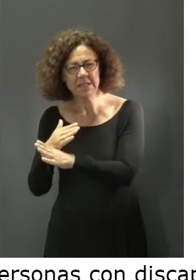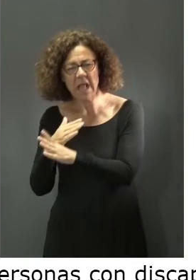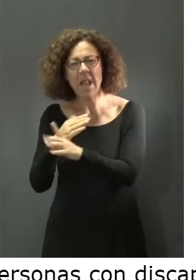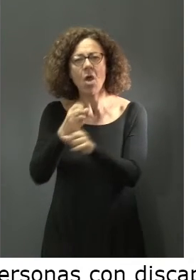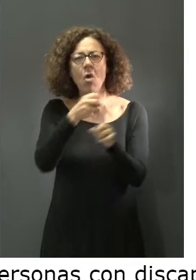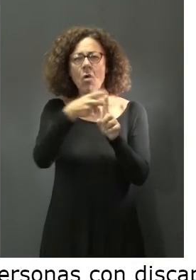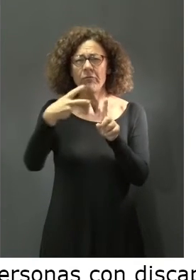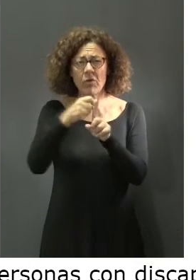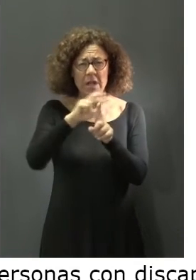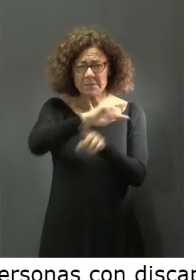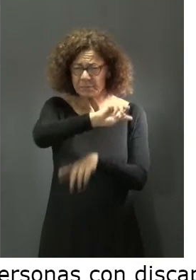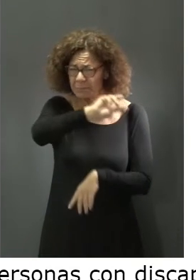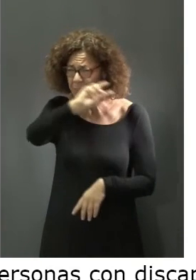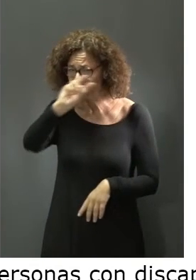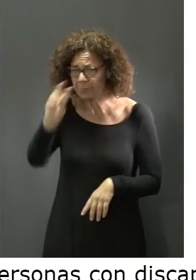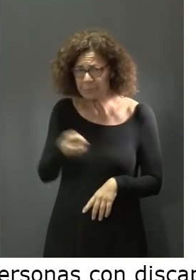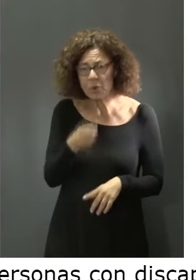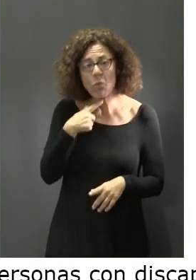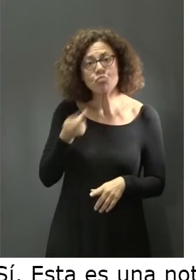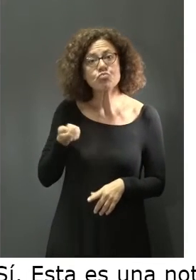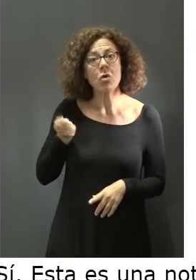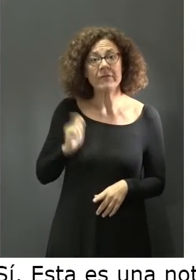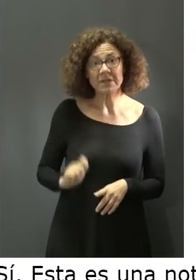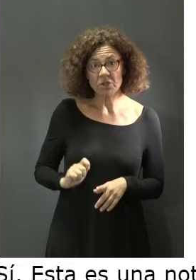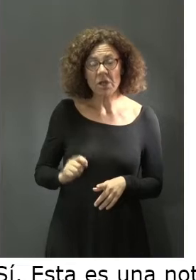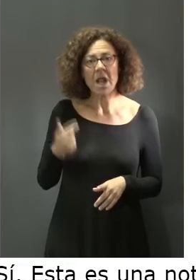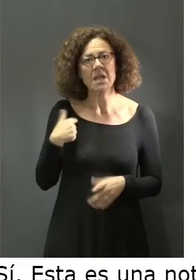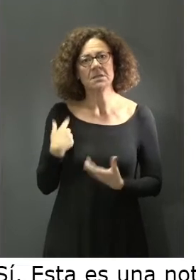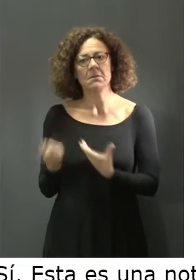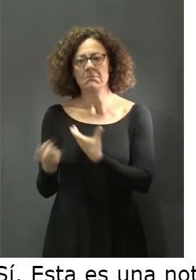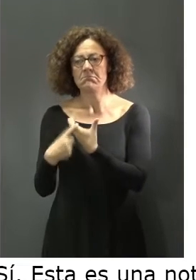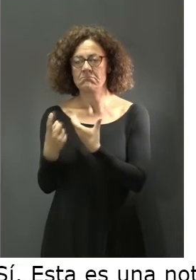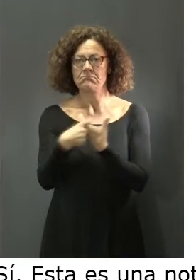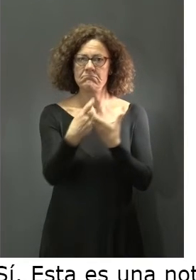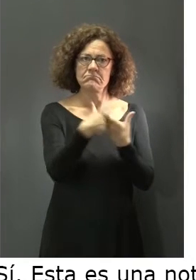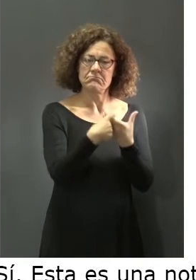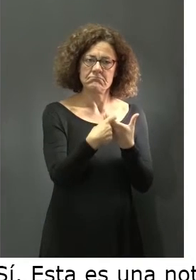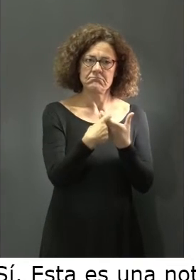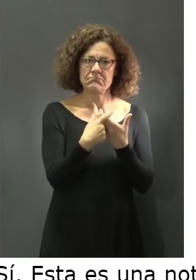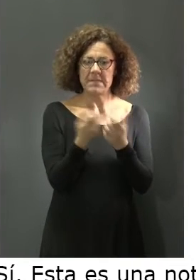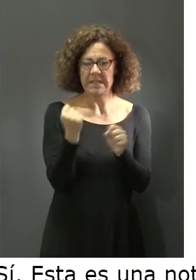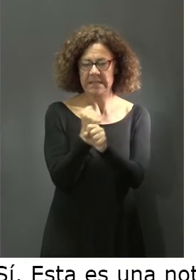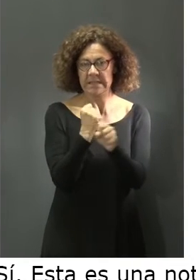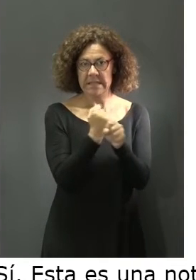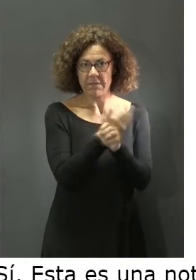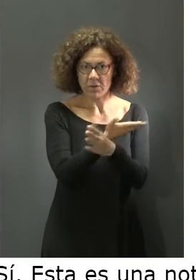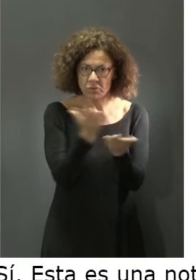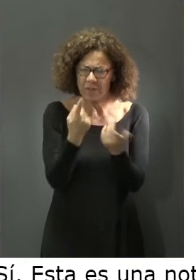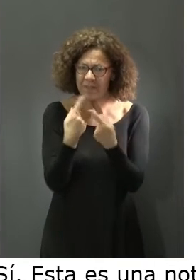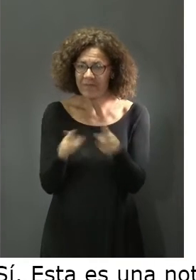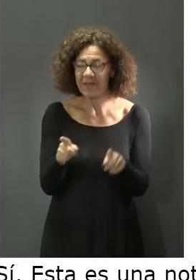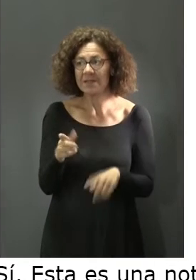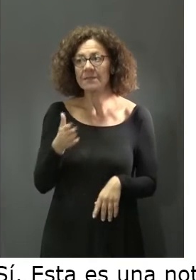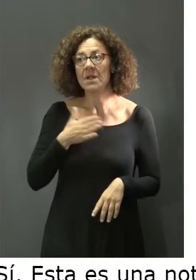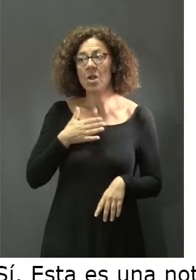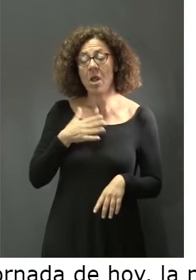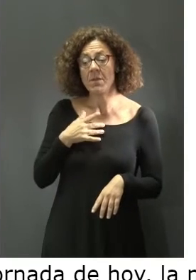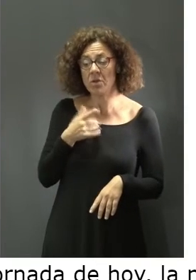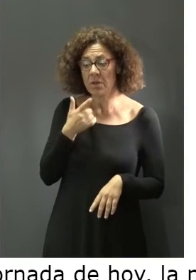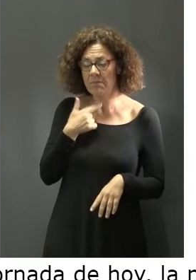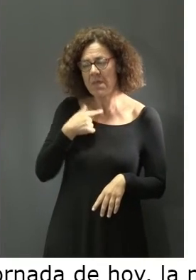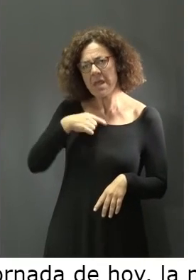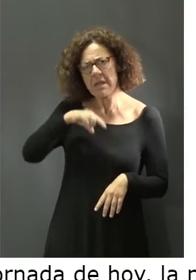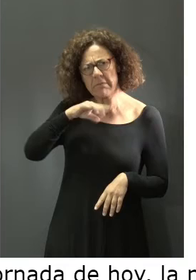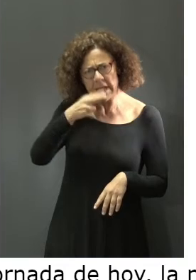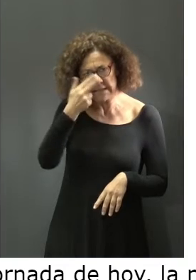multifocal, con profesionales implicados de distintas disciplinas. Me parece, al hilo de lo que venías comentando, muy